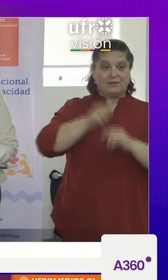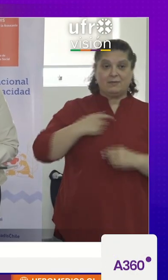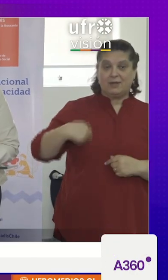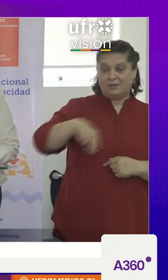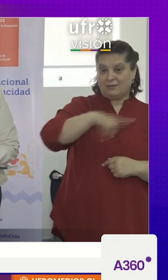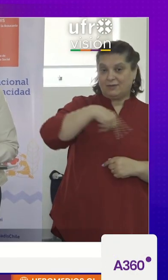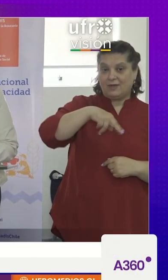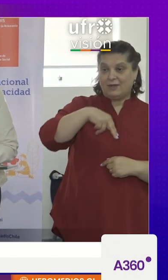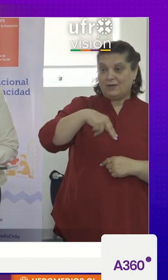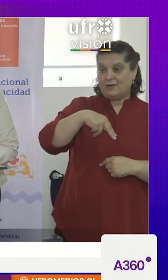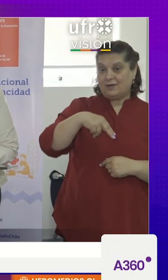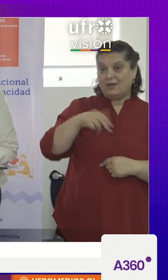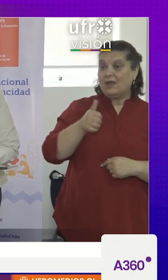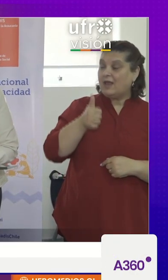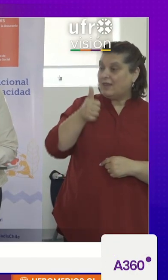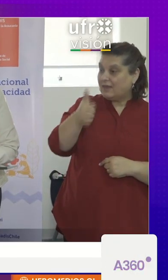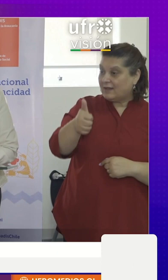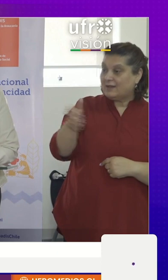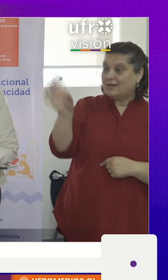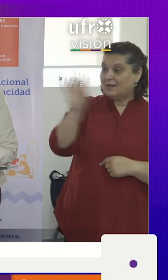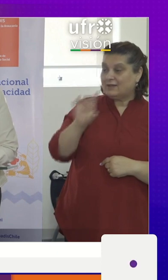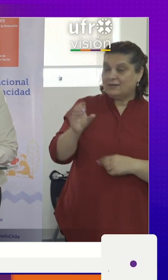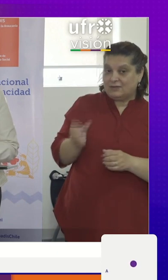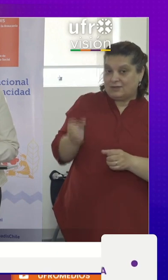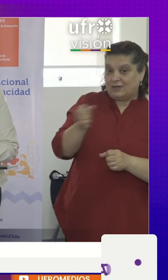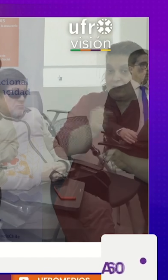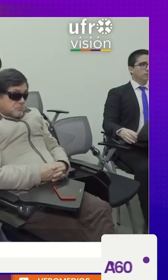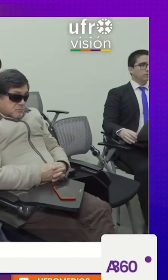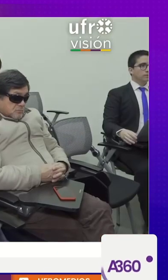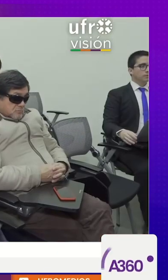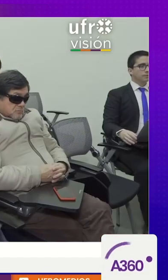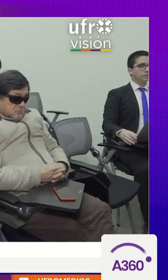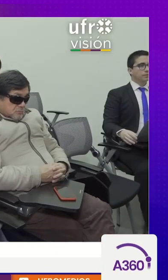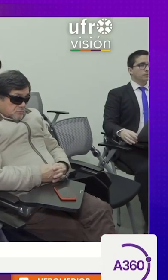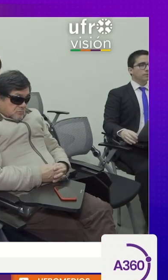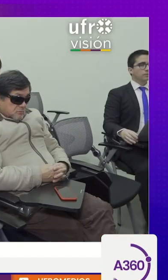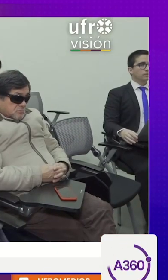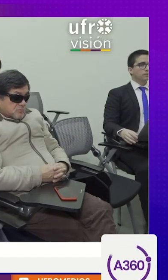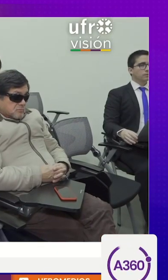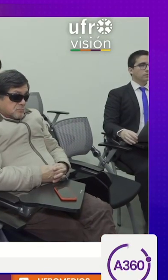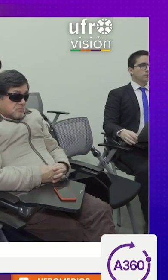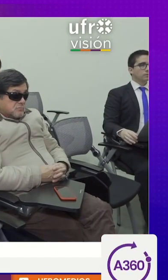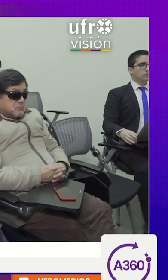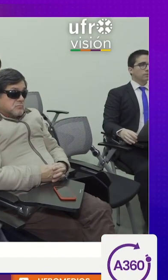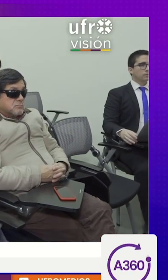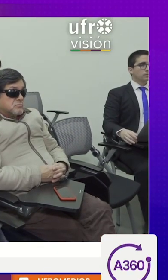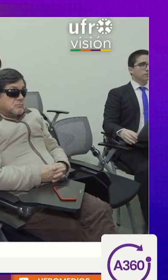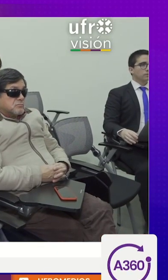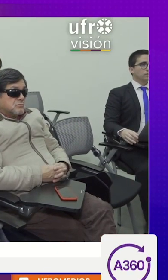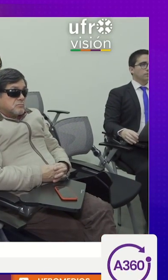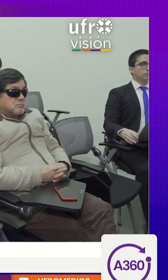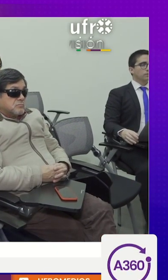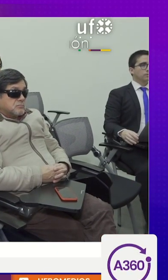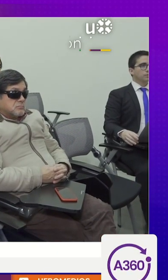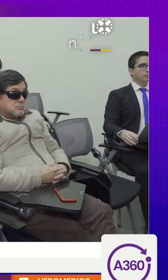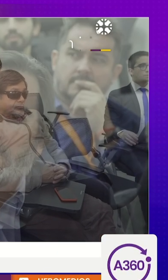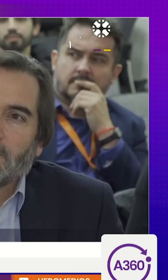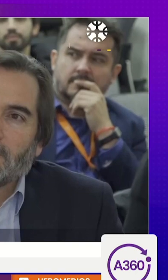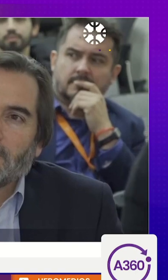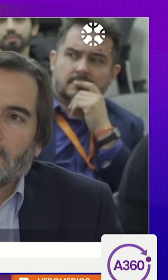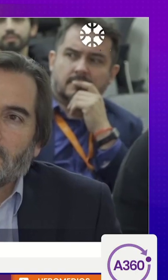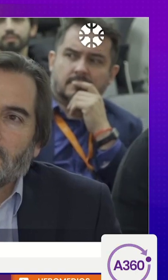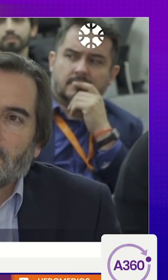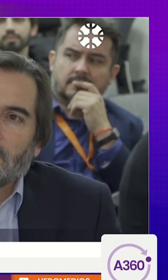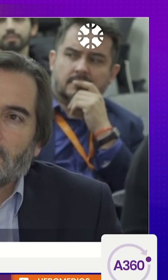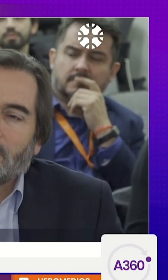tanta preocupación por las personas con discapacidad. De hecho, estuve viendo noticias ayer que era el Día Internacional y